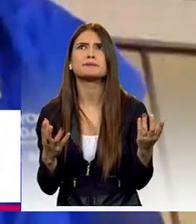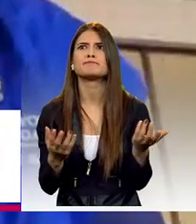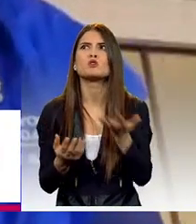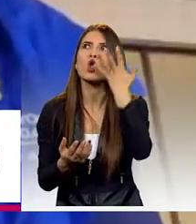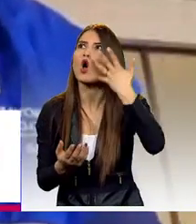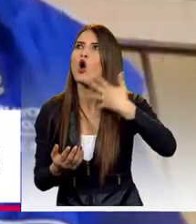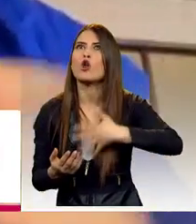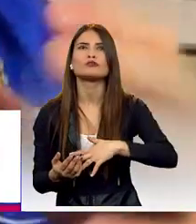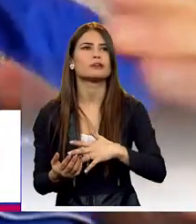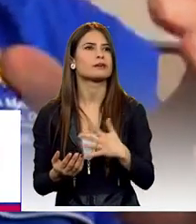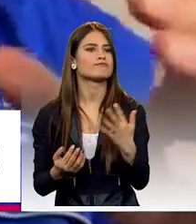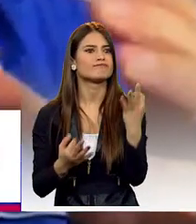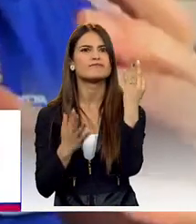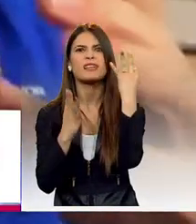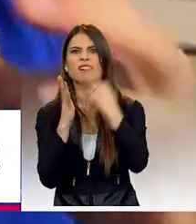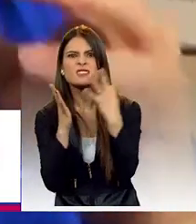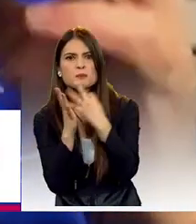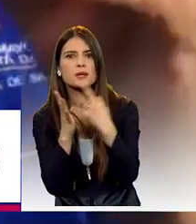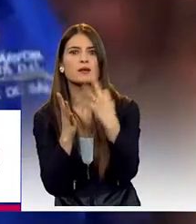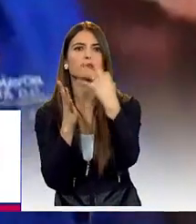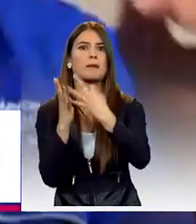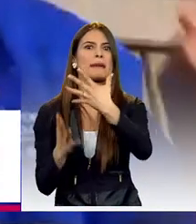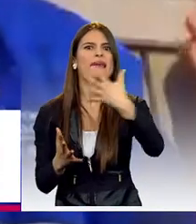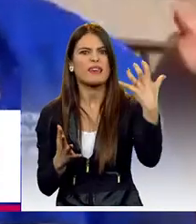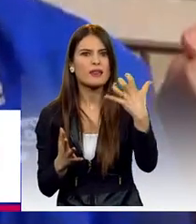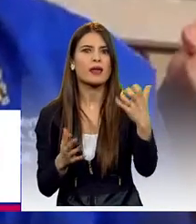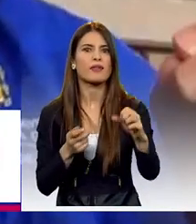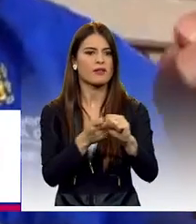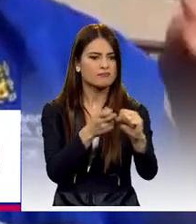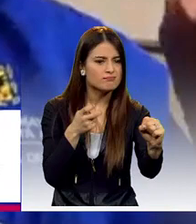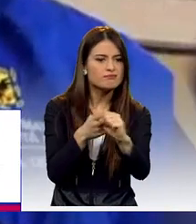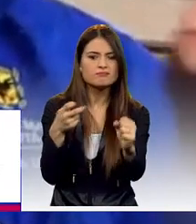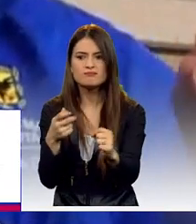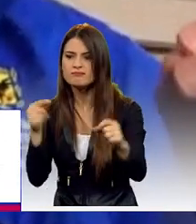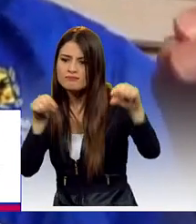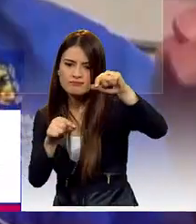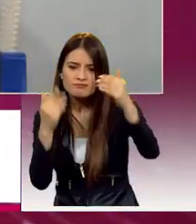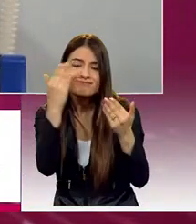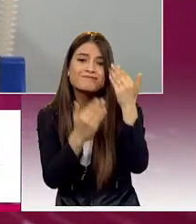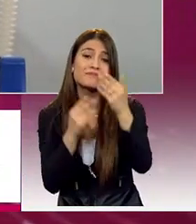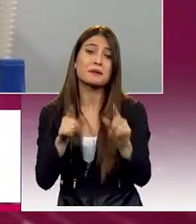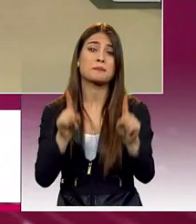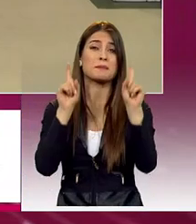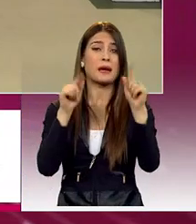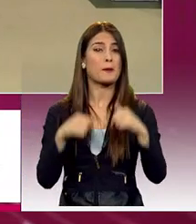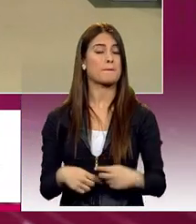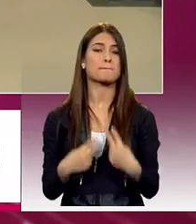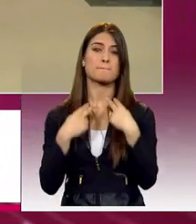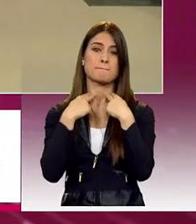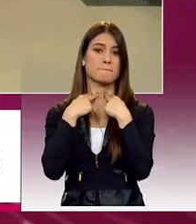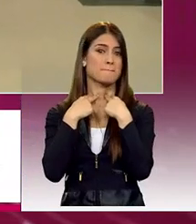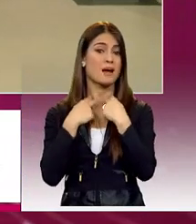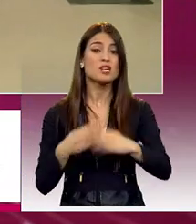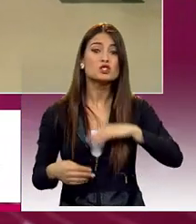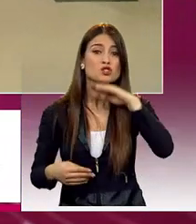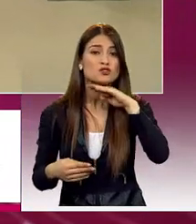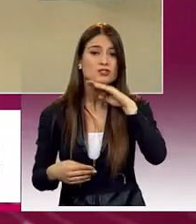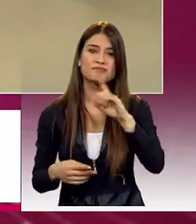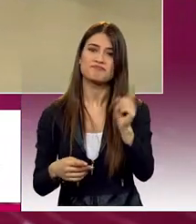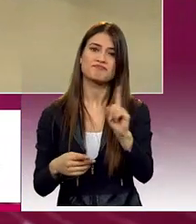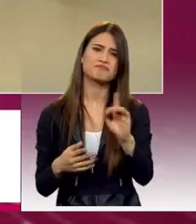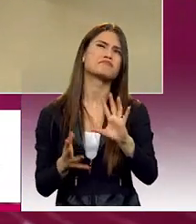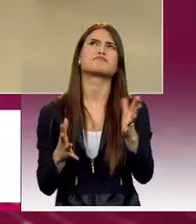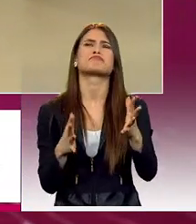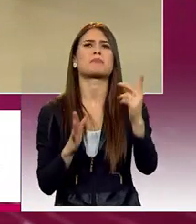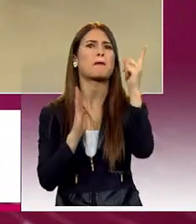los días, pero hoy no contamos con los reactivos suficientes como ciudad para procesar sino alrededor de 1.000.